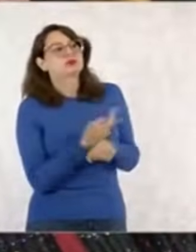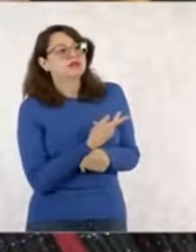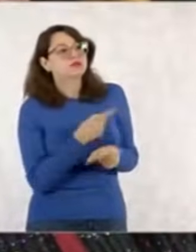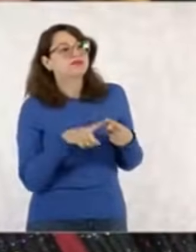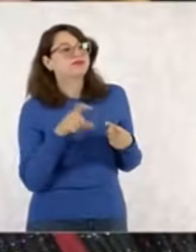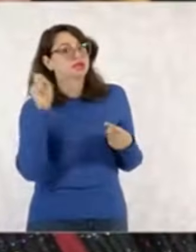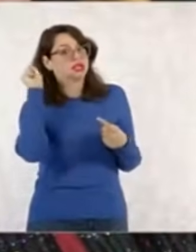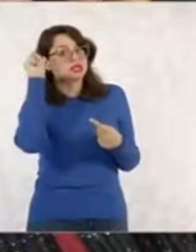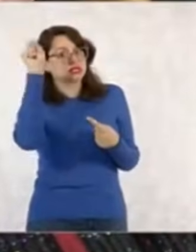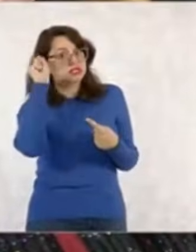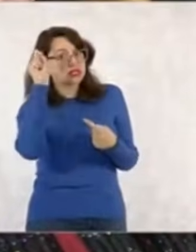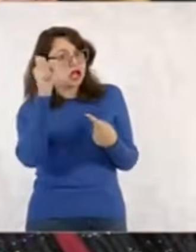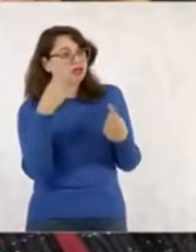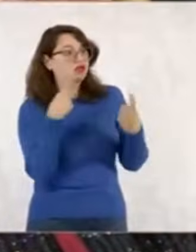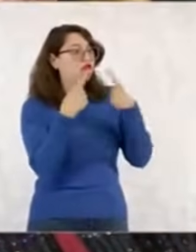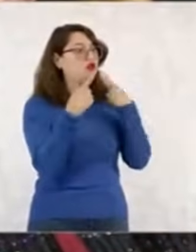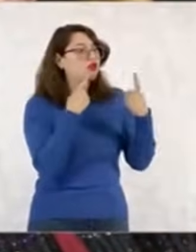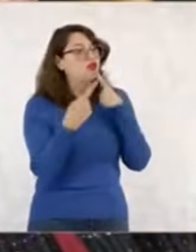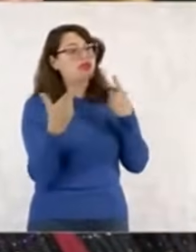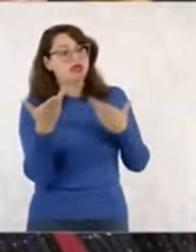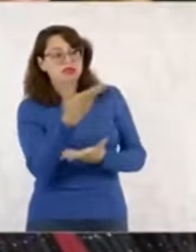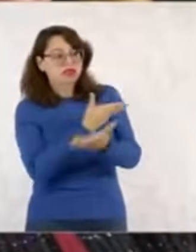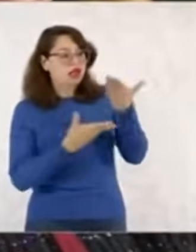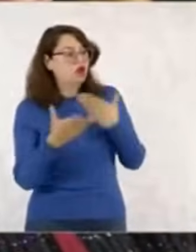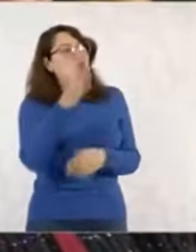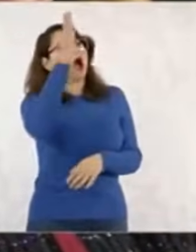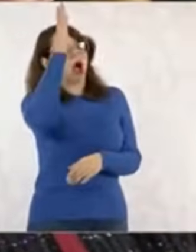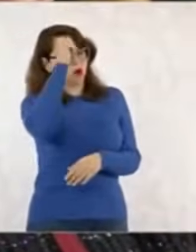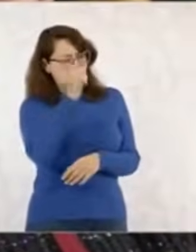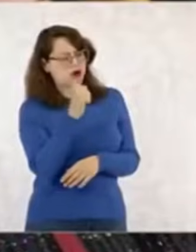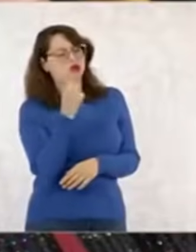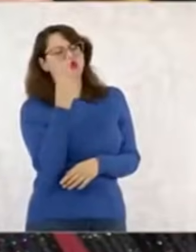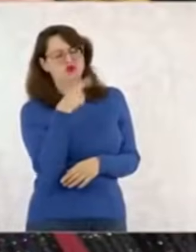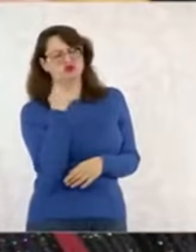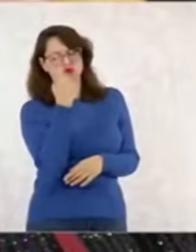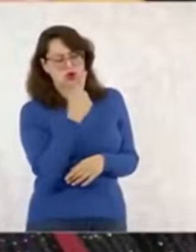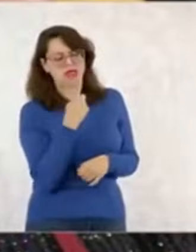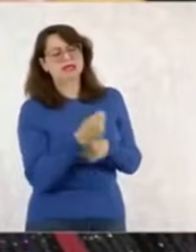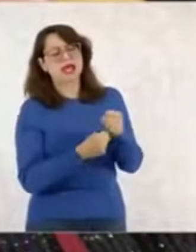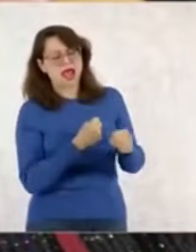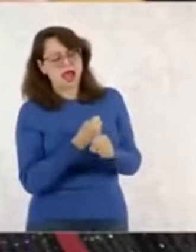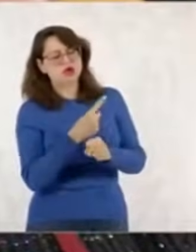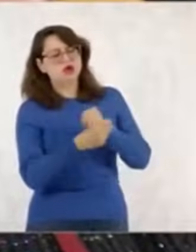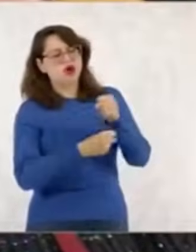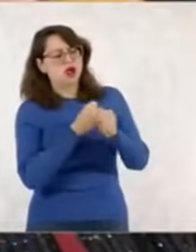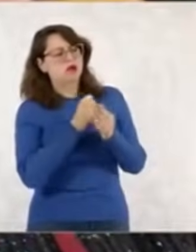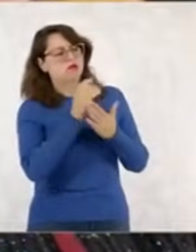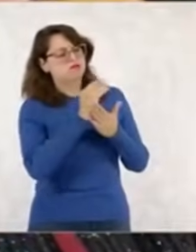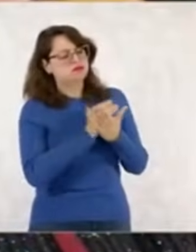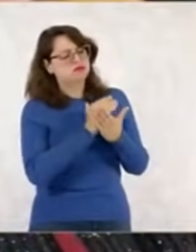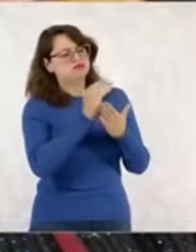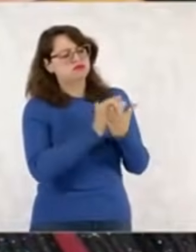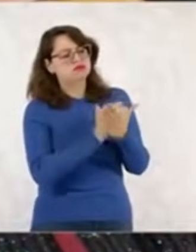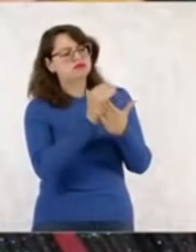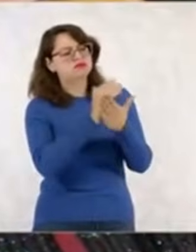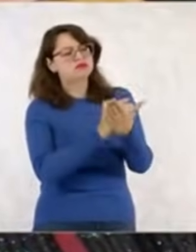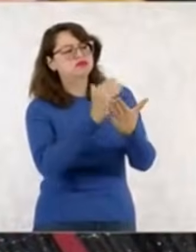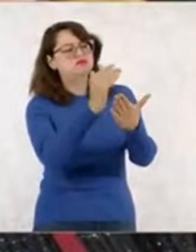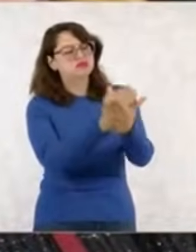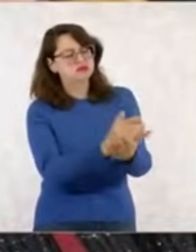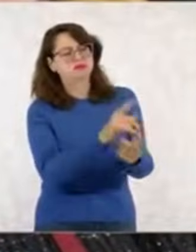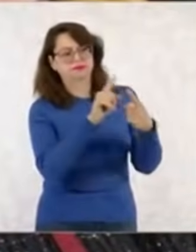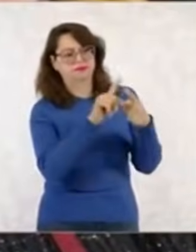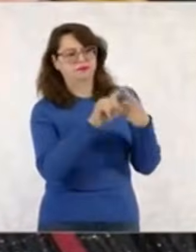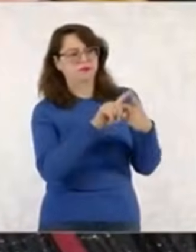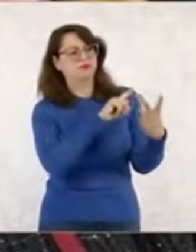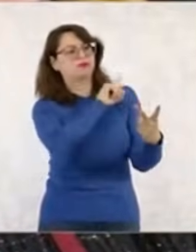el diálogo obrero-patronal que hubo para llegar a este acuerdo. Y la otra pregunta sobre el mismo tema sería, secretario, ¿cómo